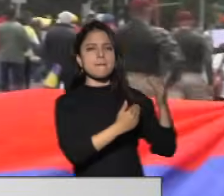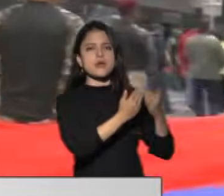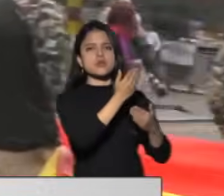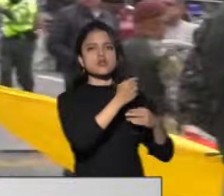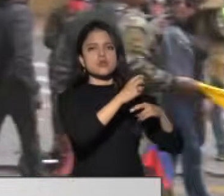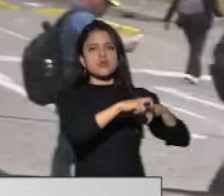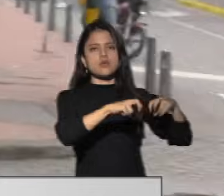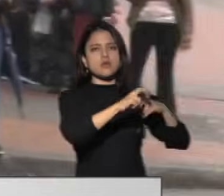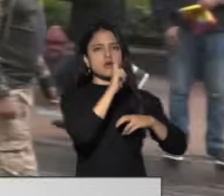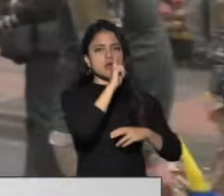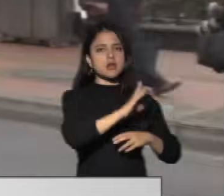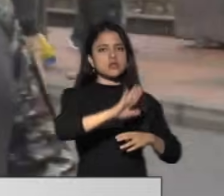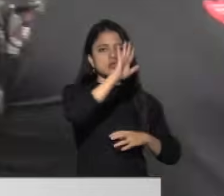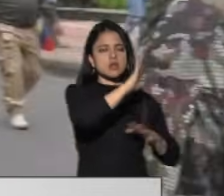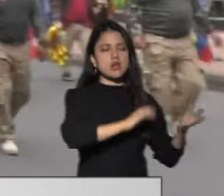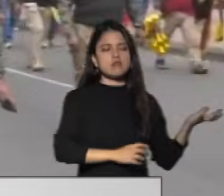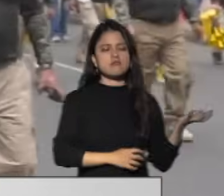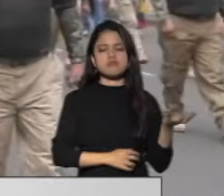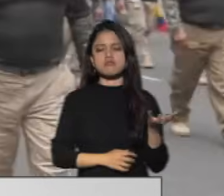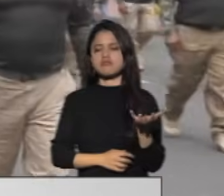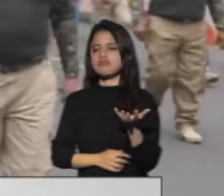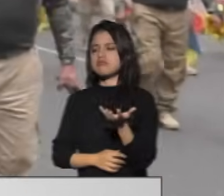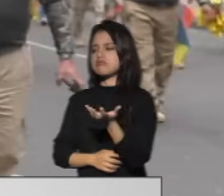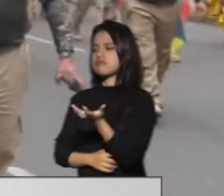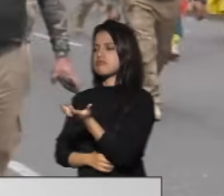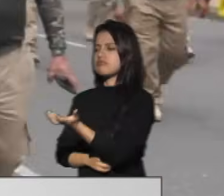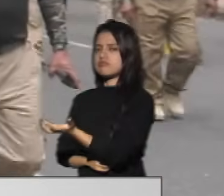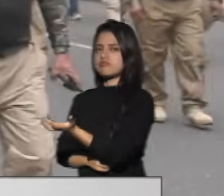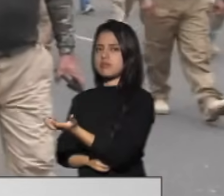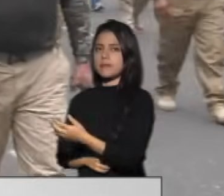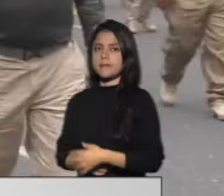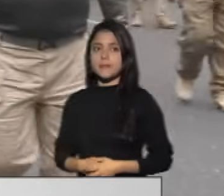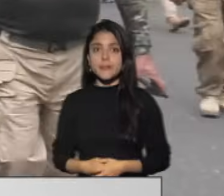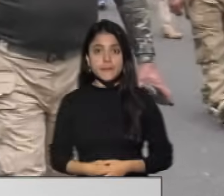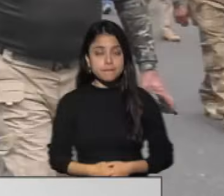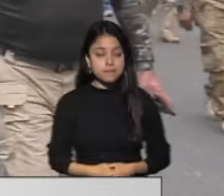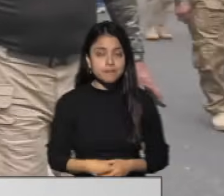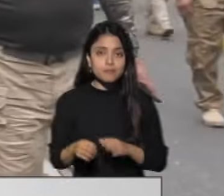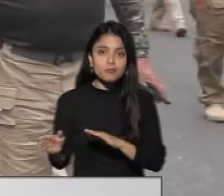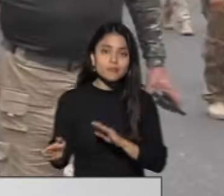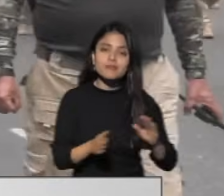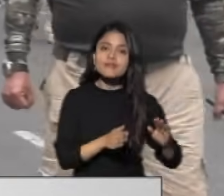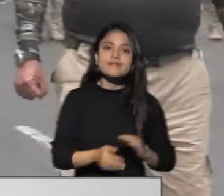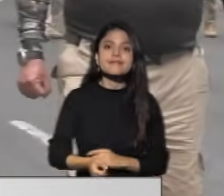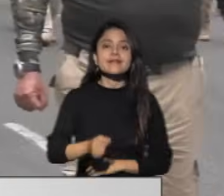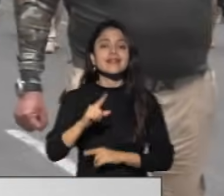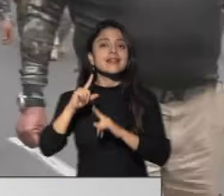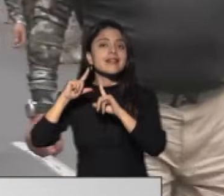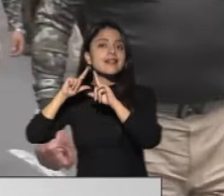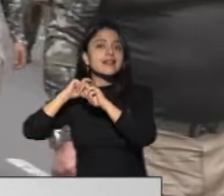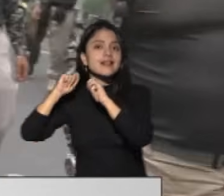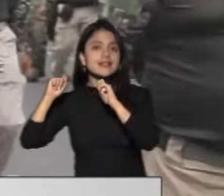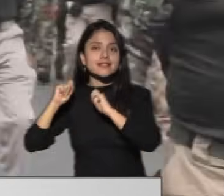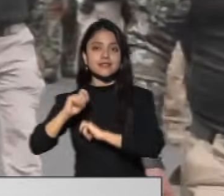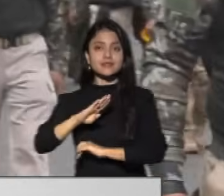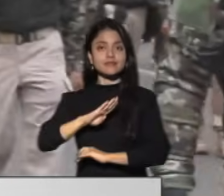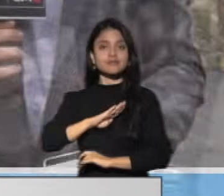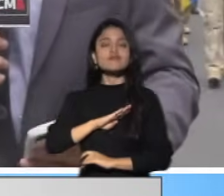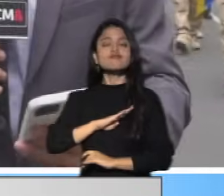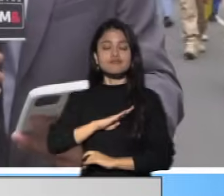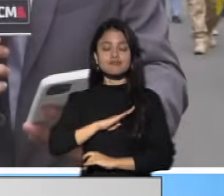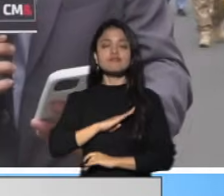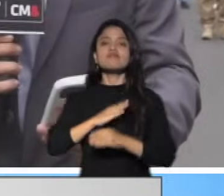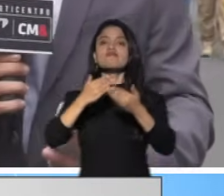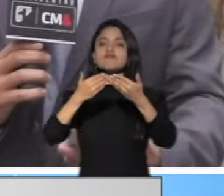a cambiar de información porque en las últimas horas la alcaldesa Claudia López confirmó que esta semana se va a abrir la licitación para la segunda